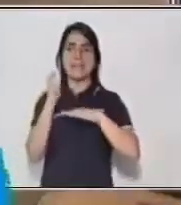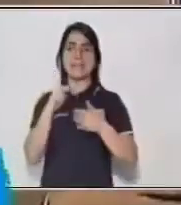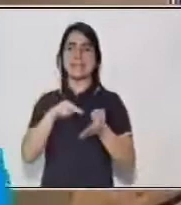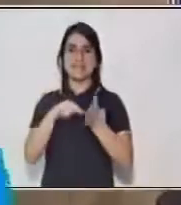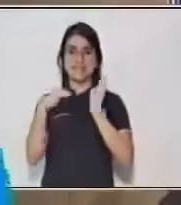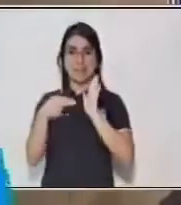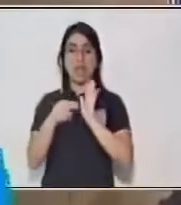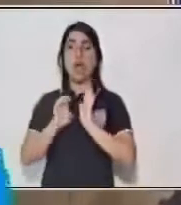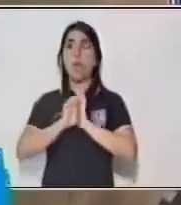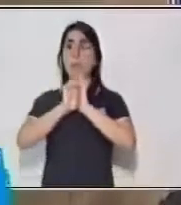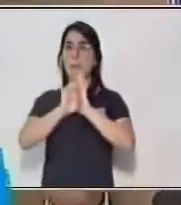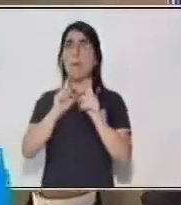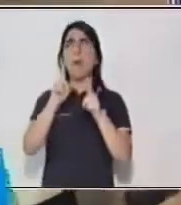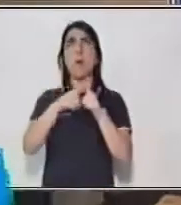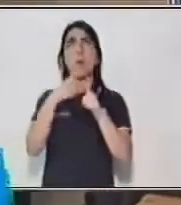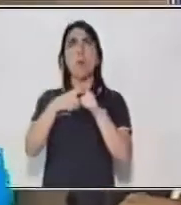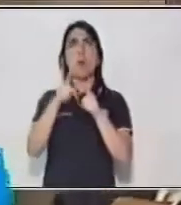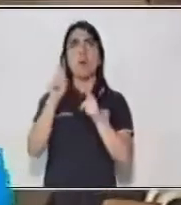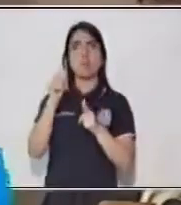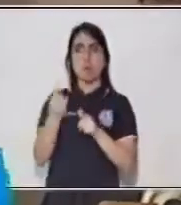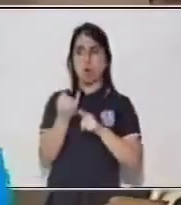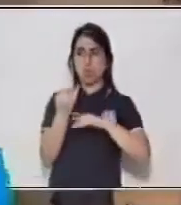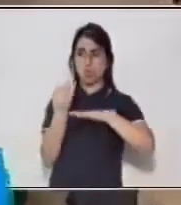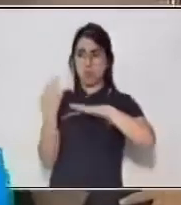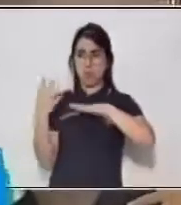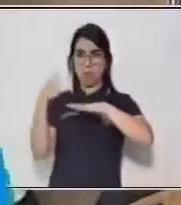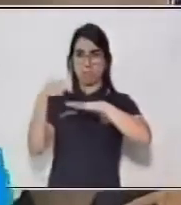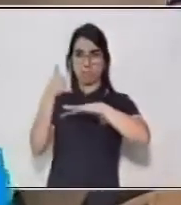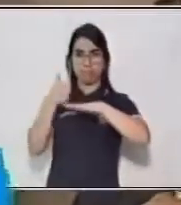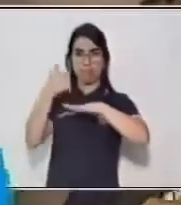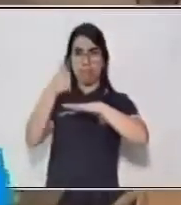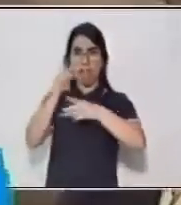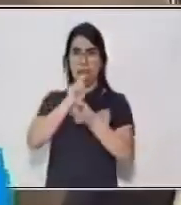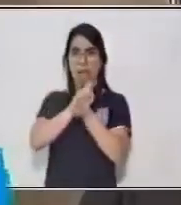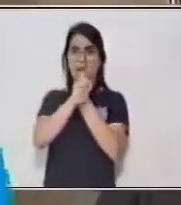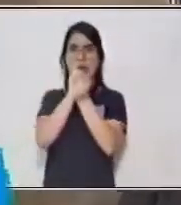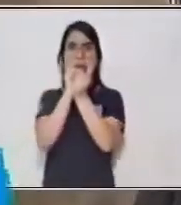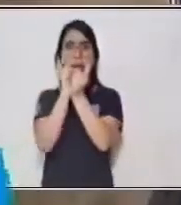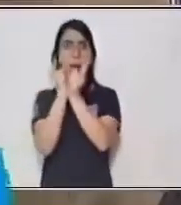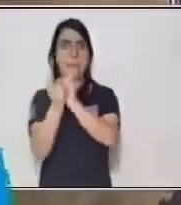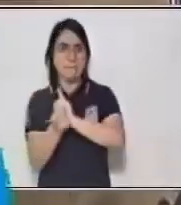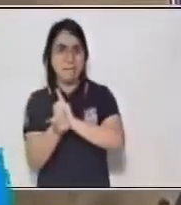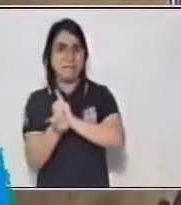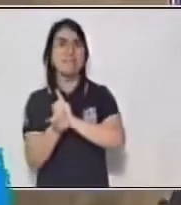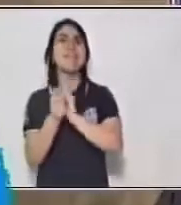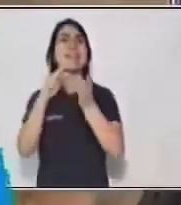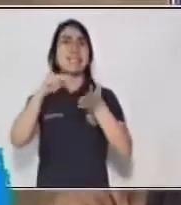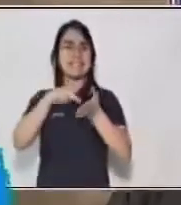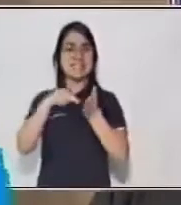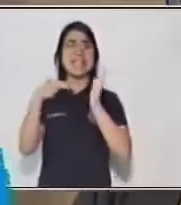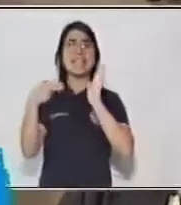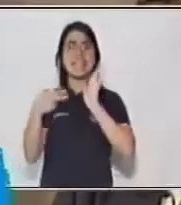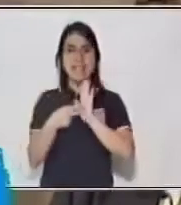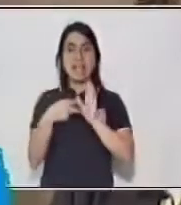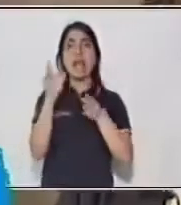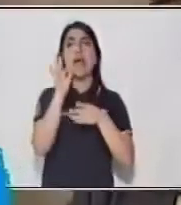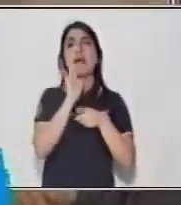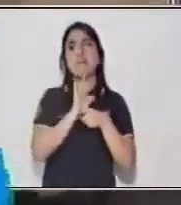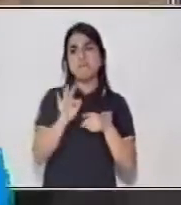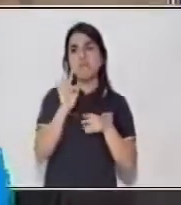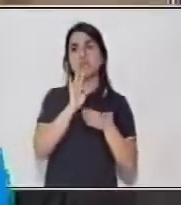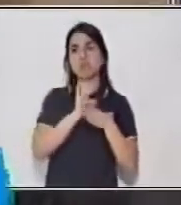es variable, estamos frente a una función o a una ecuación